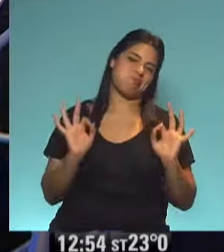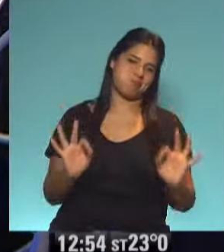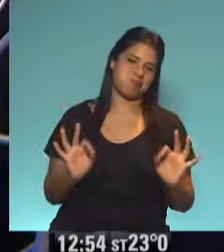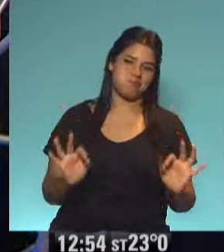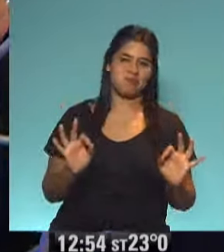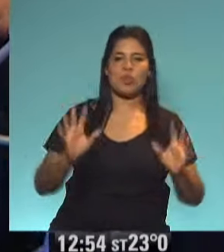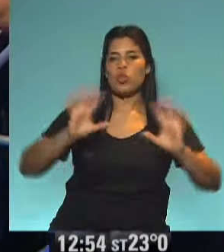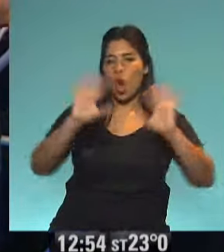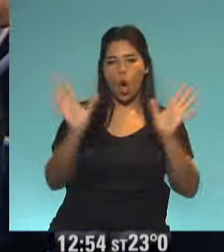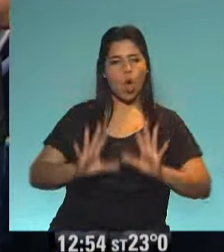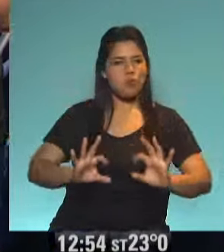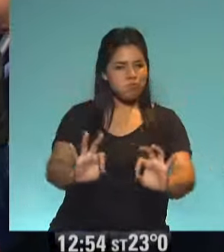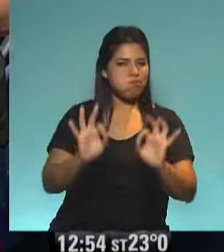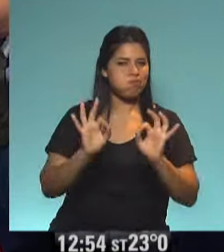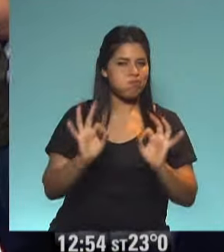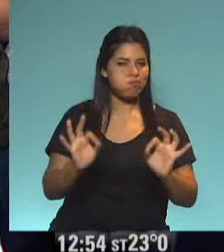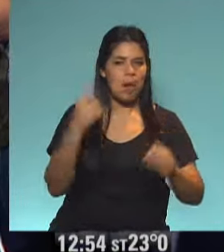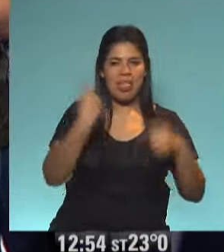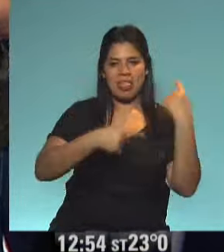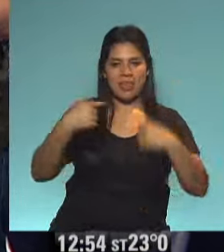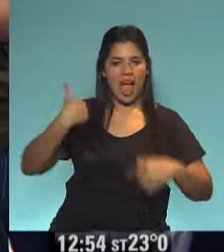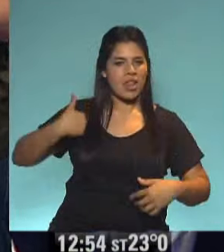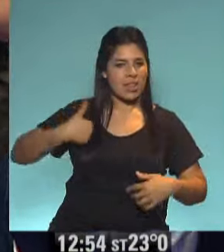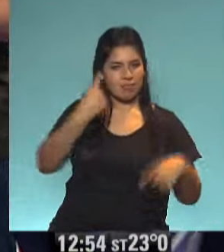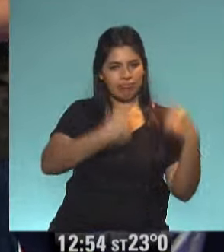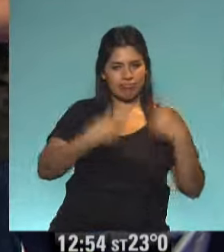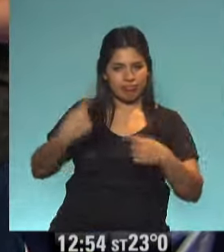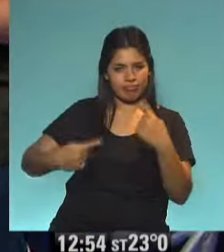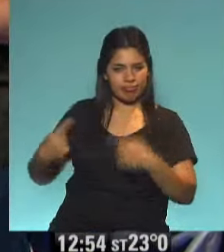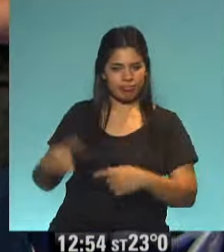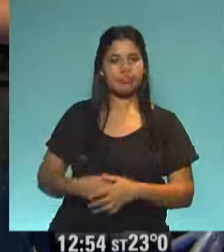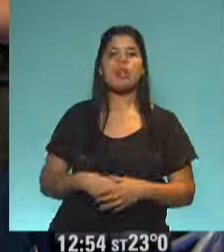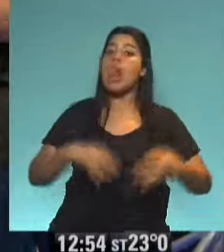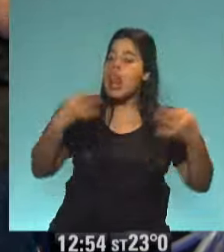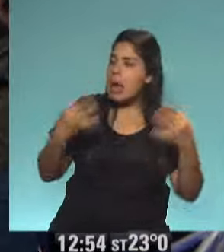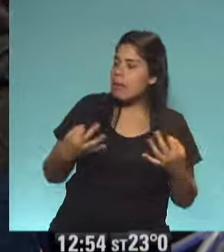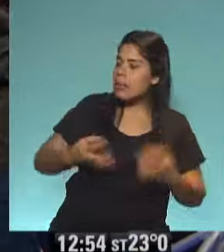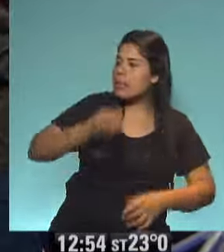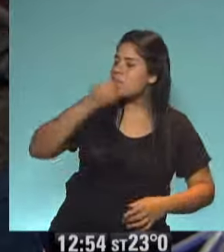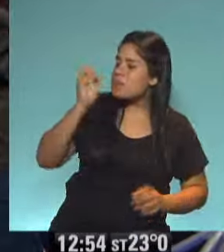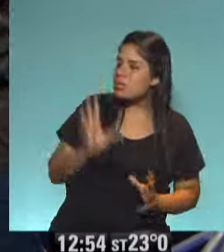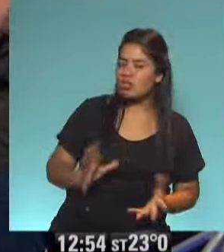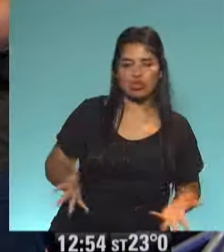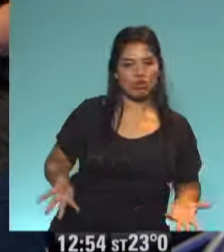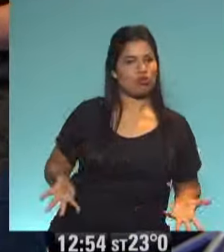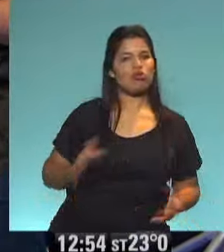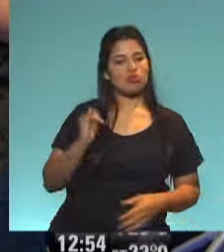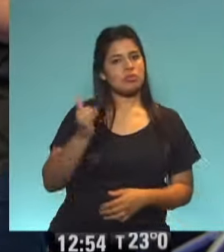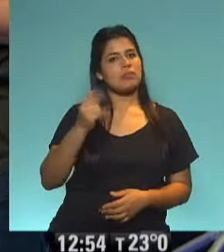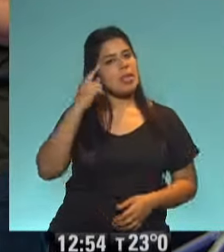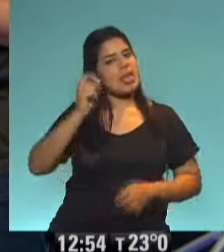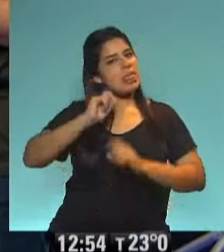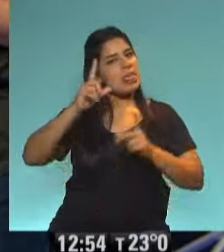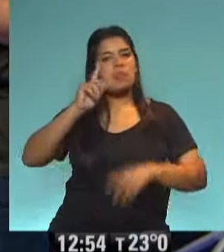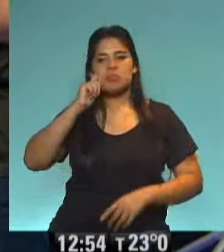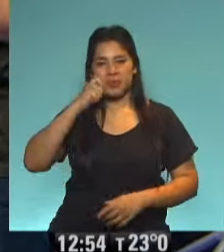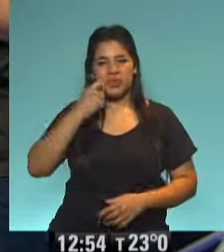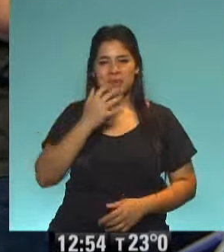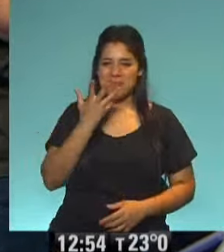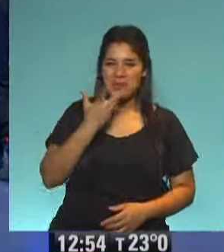Quedó terminado la diversidad de nuestro país. Muy lindo, muy lindo. La verdad que quedó precioso. Lindo el proyecto y muy linda la idea. Muy lindo. Un